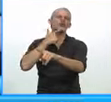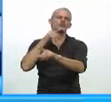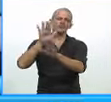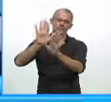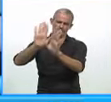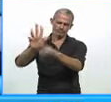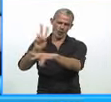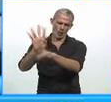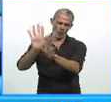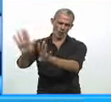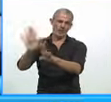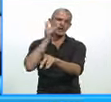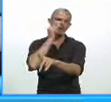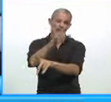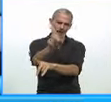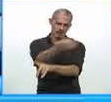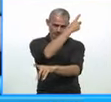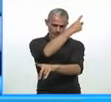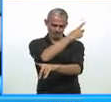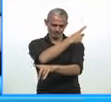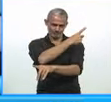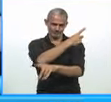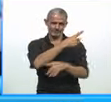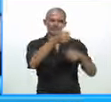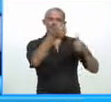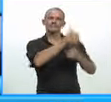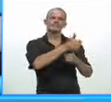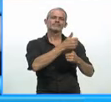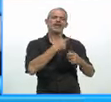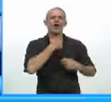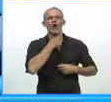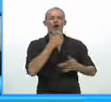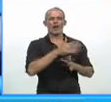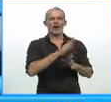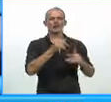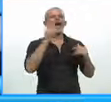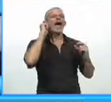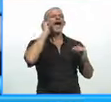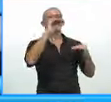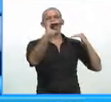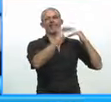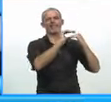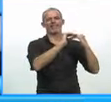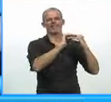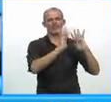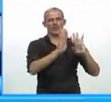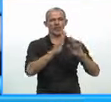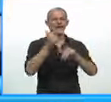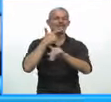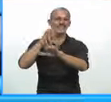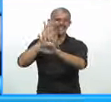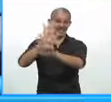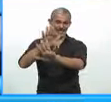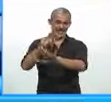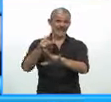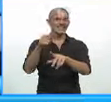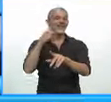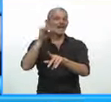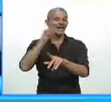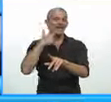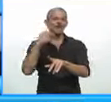vamos a cuidar y lo vamos a llevar a tu padre. Una cuestión contemporánea, para que estén en igualdad de condiciones. Así que Santi, estamos preparate,